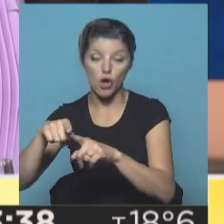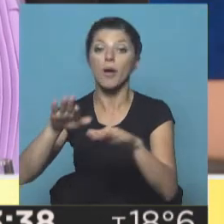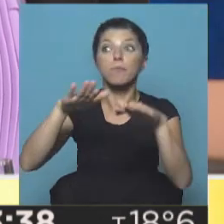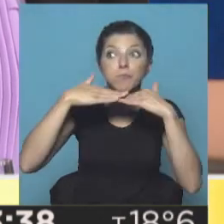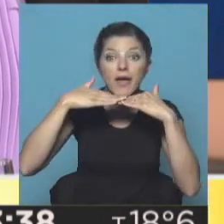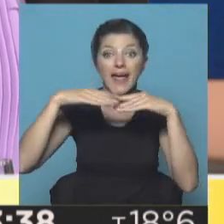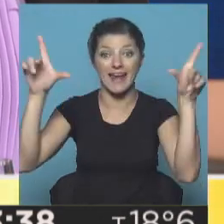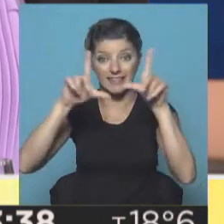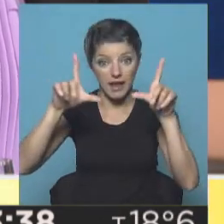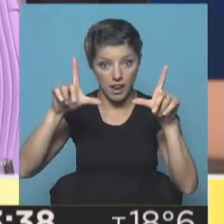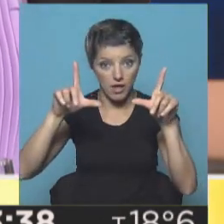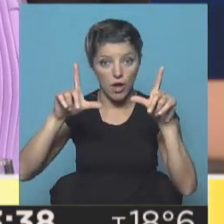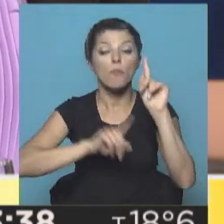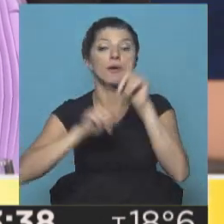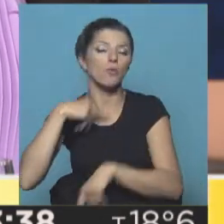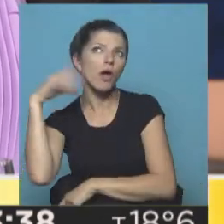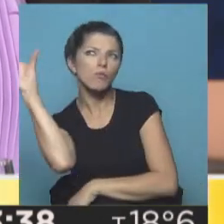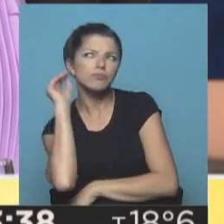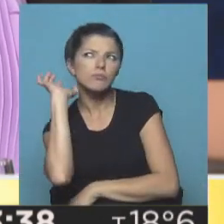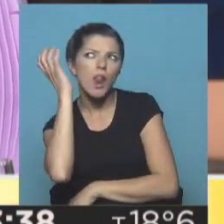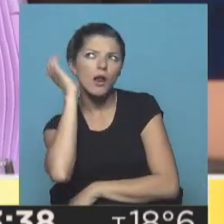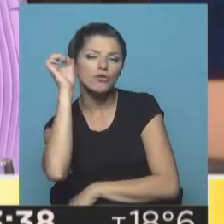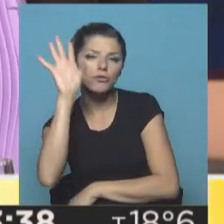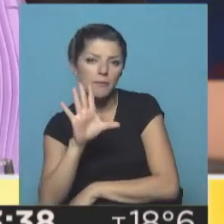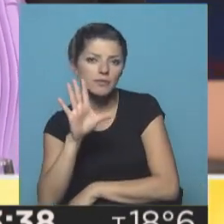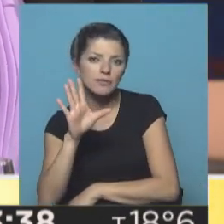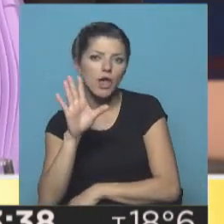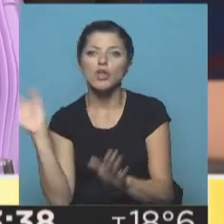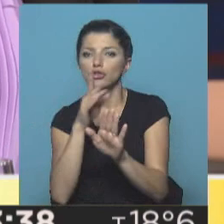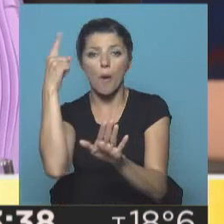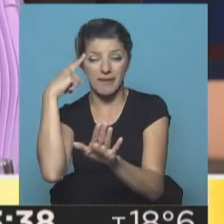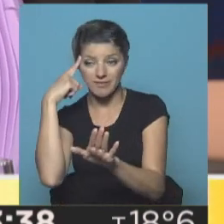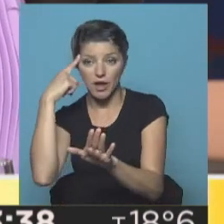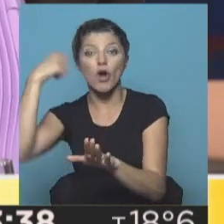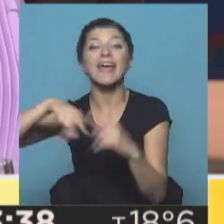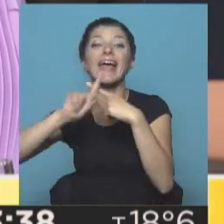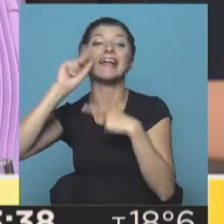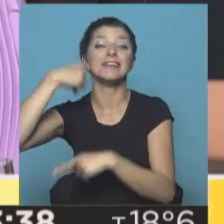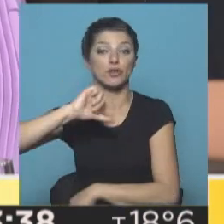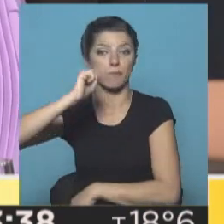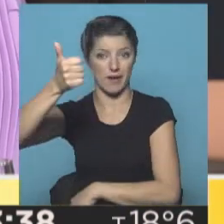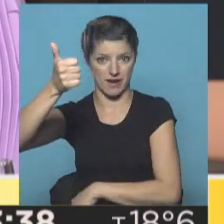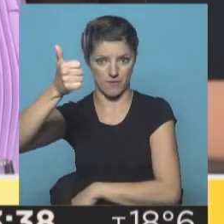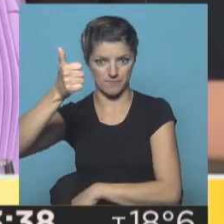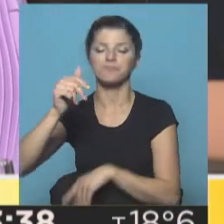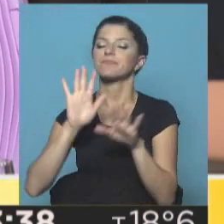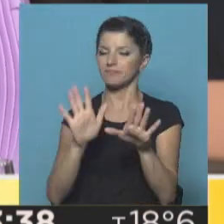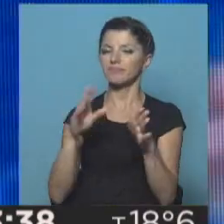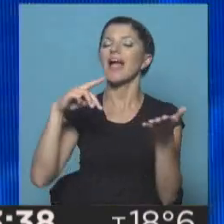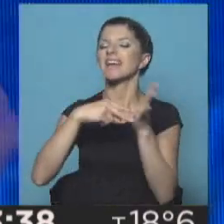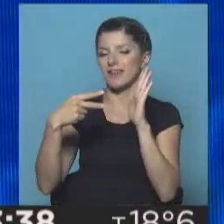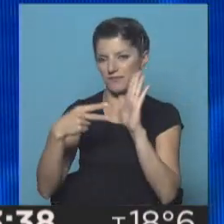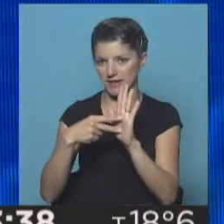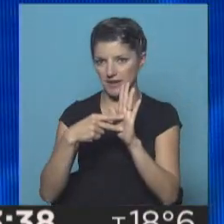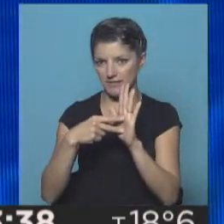televisión, porque entre aquellos que lo escucharon por radio, hubo más gente que pensó que había ganado Nixon. Claro, es decir, el lenguaje el